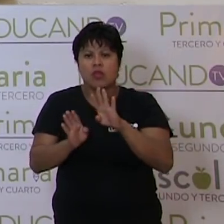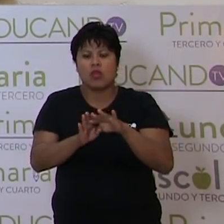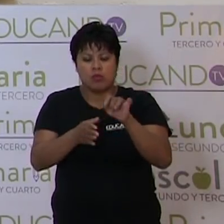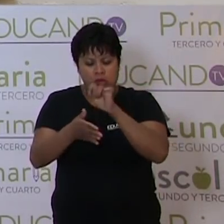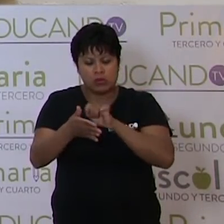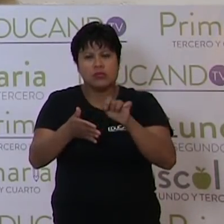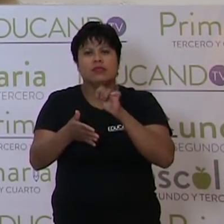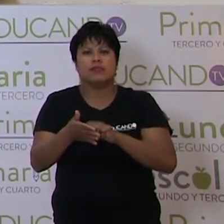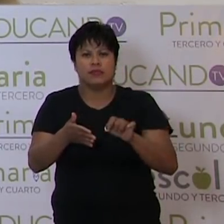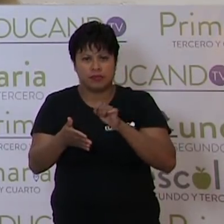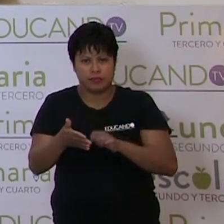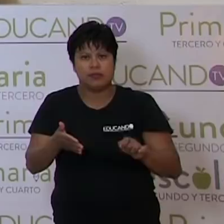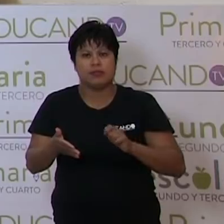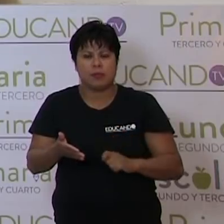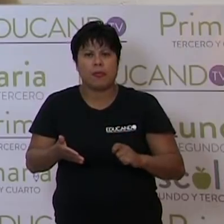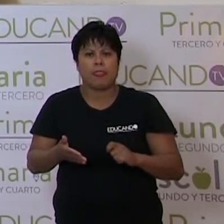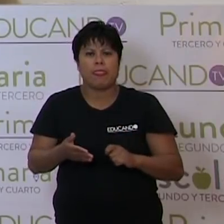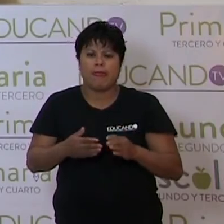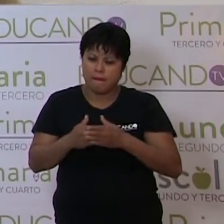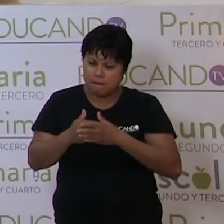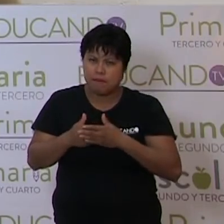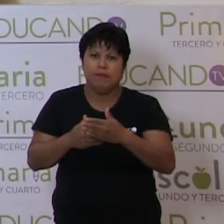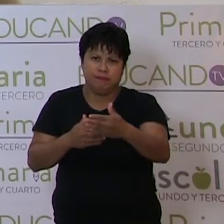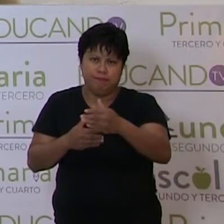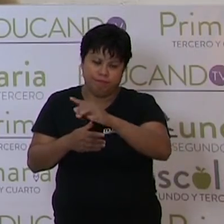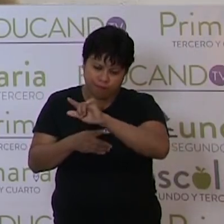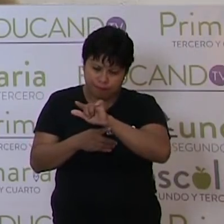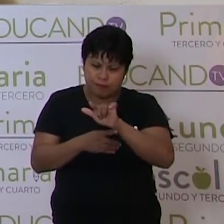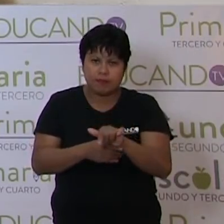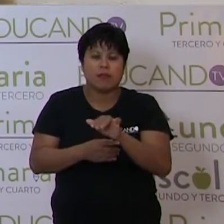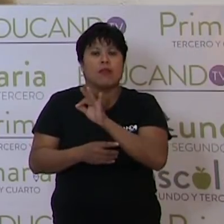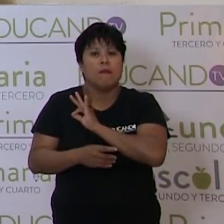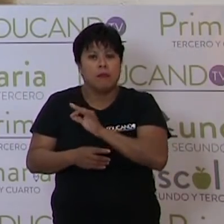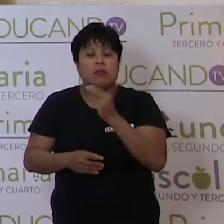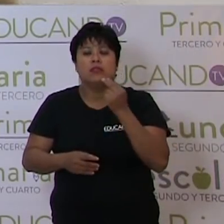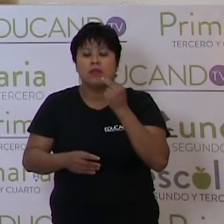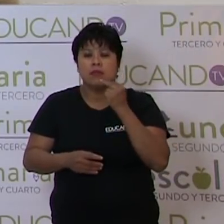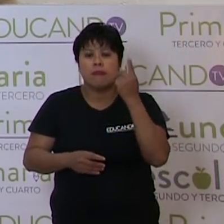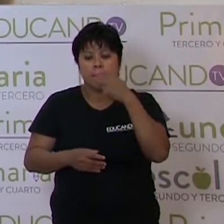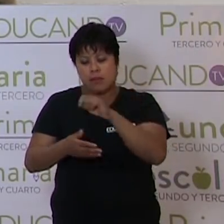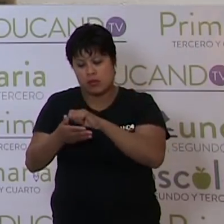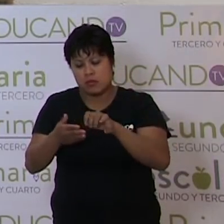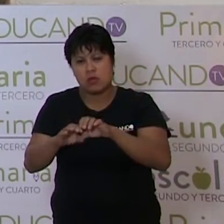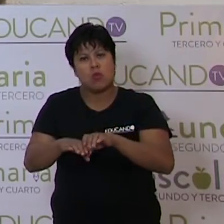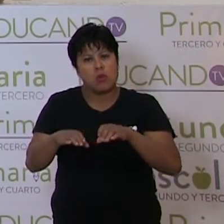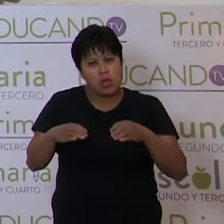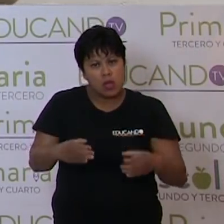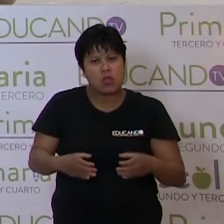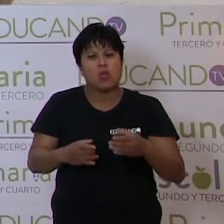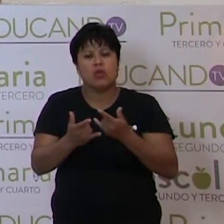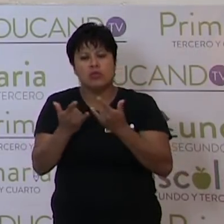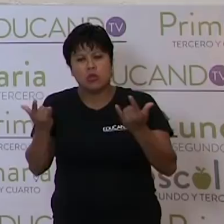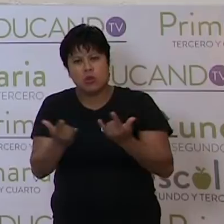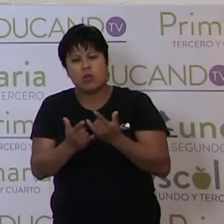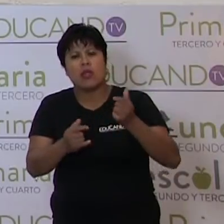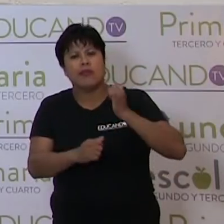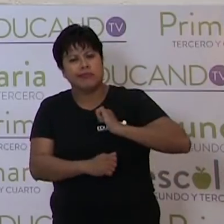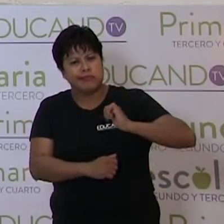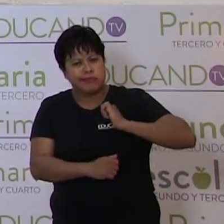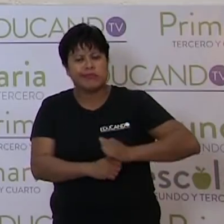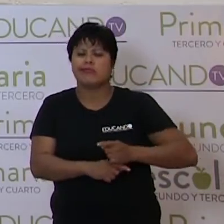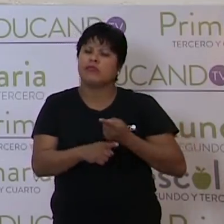escribir más adelante. También nos pueden servir para escribir cuentos, leyendas, para todo tipo de